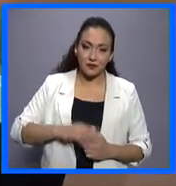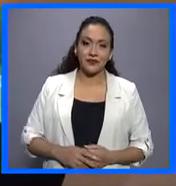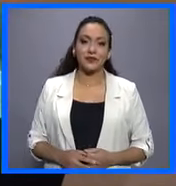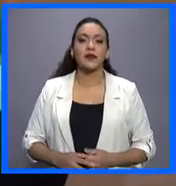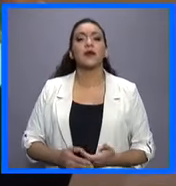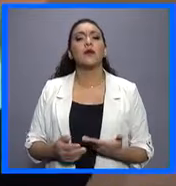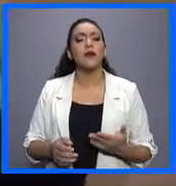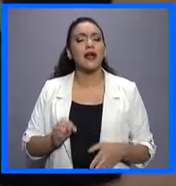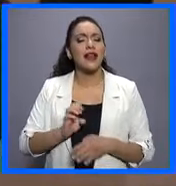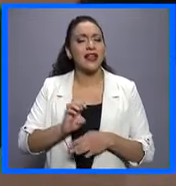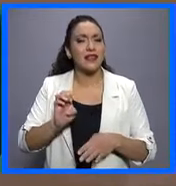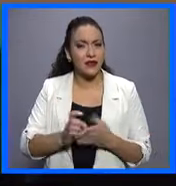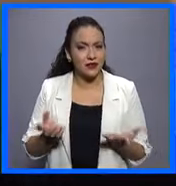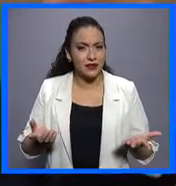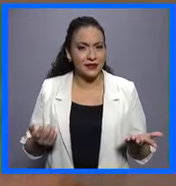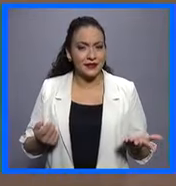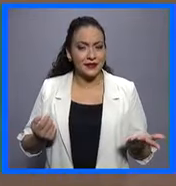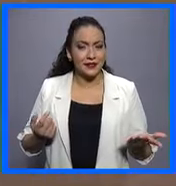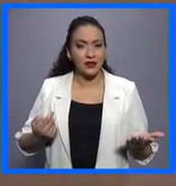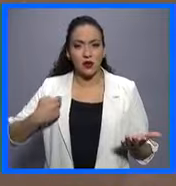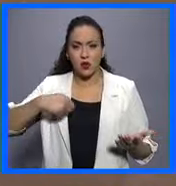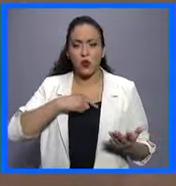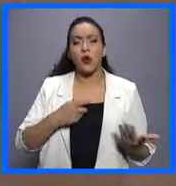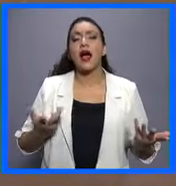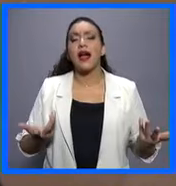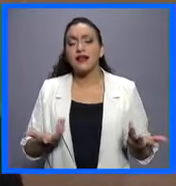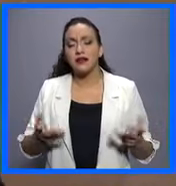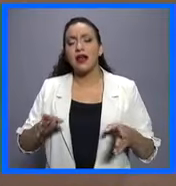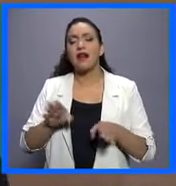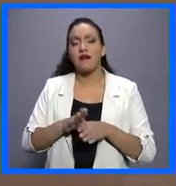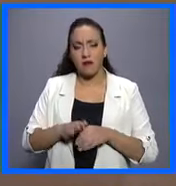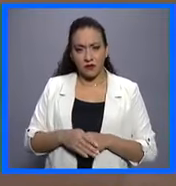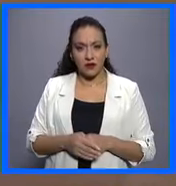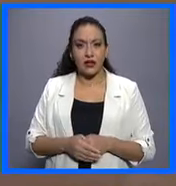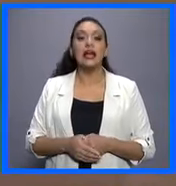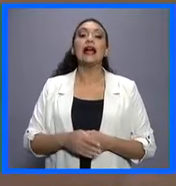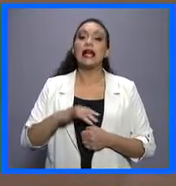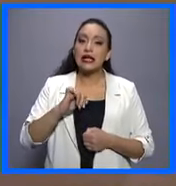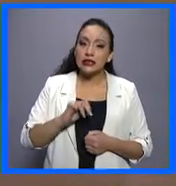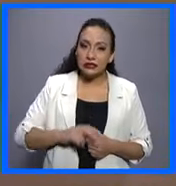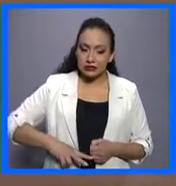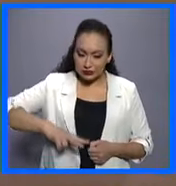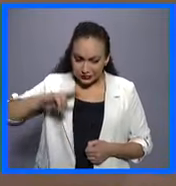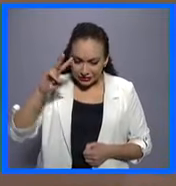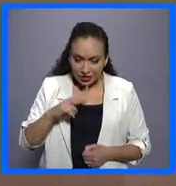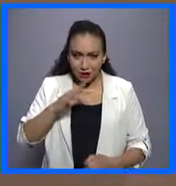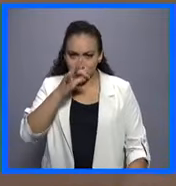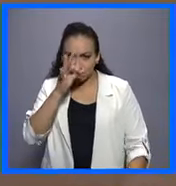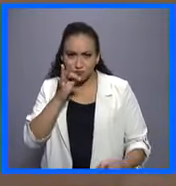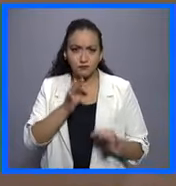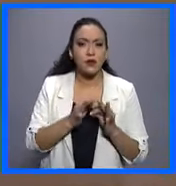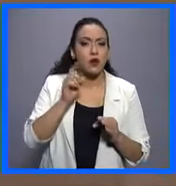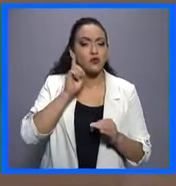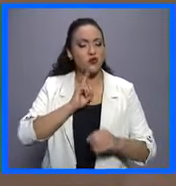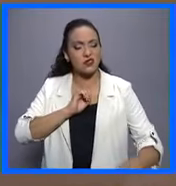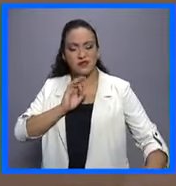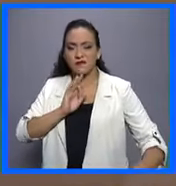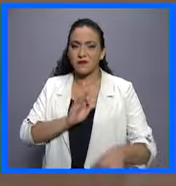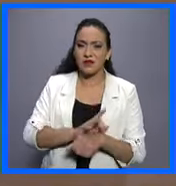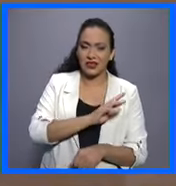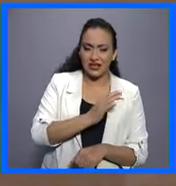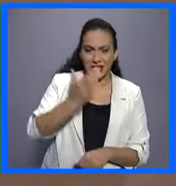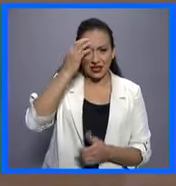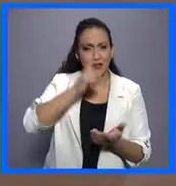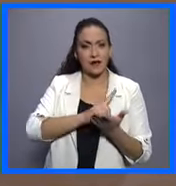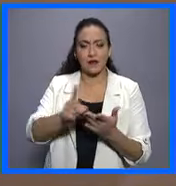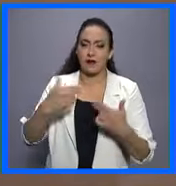logramos que no solamente en el papel, sino que en la realidad se vea y se transmite este reconocimiento a los